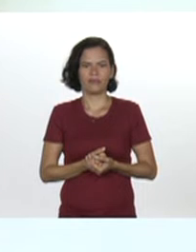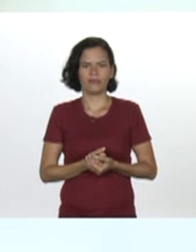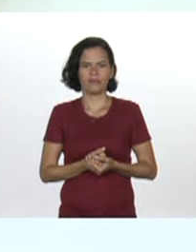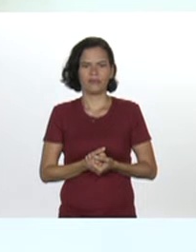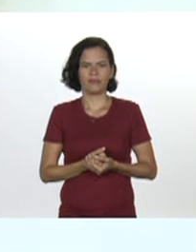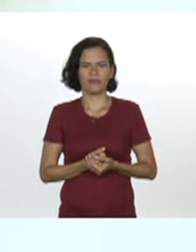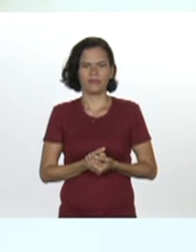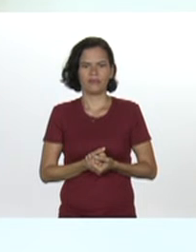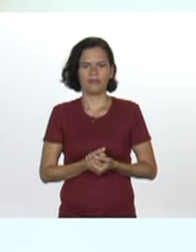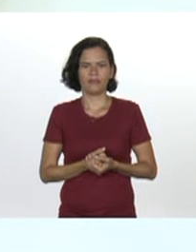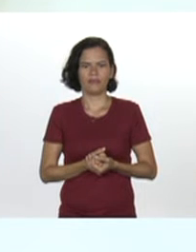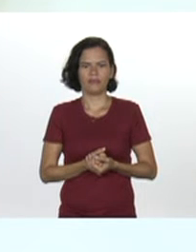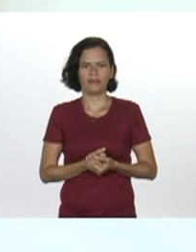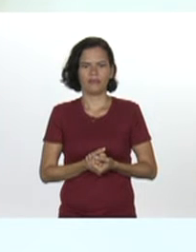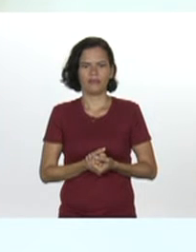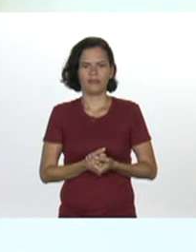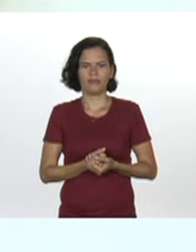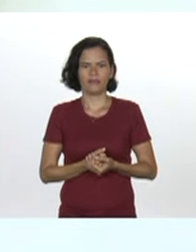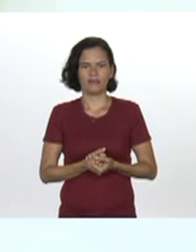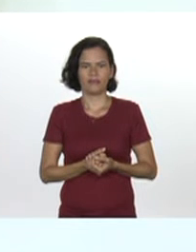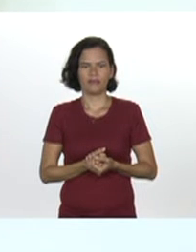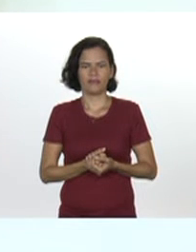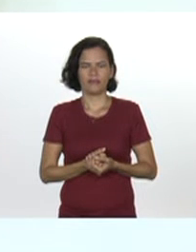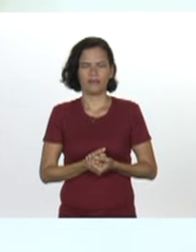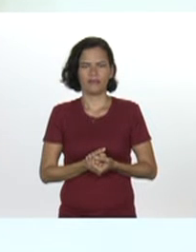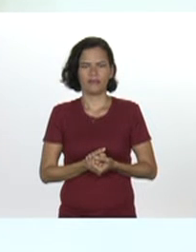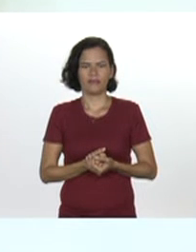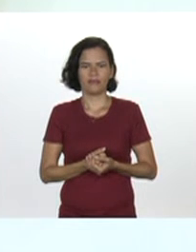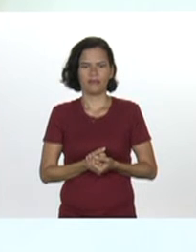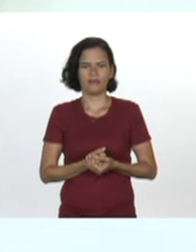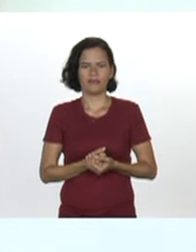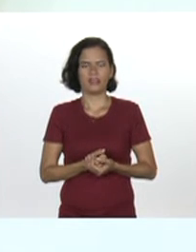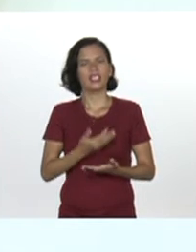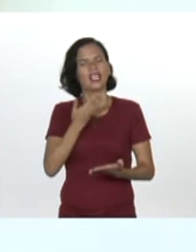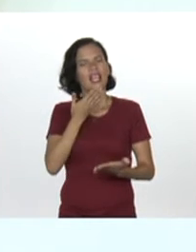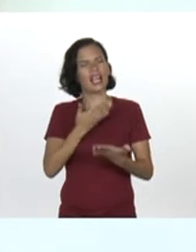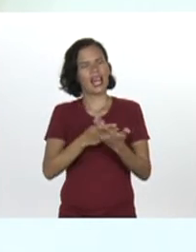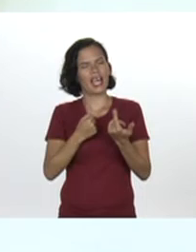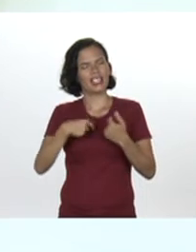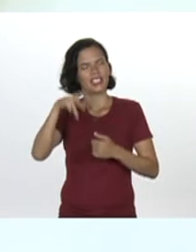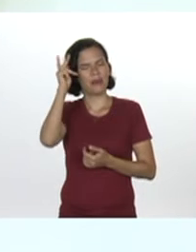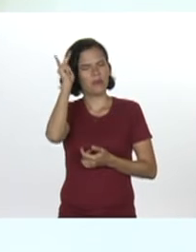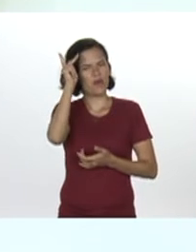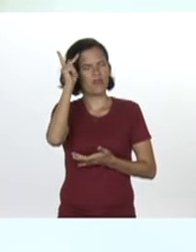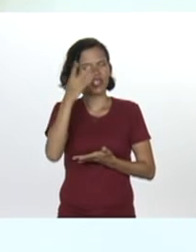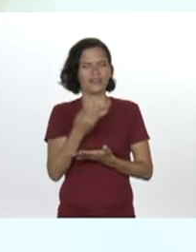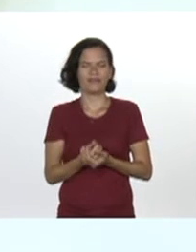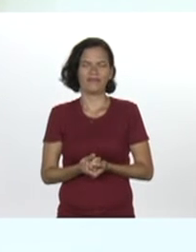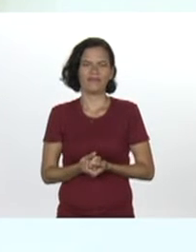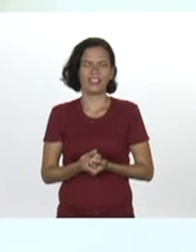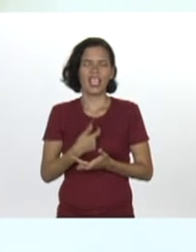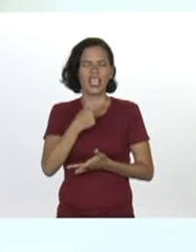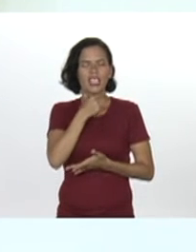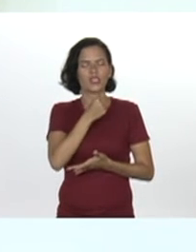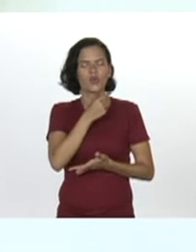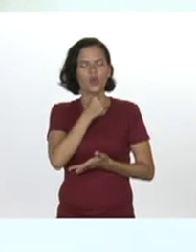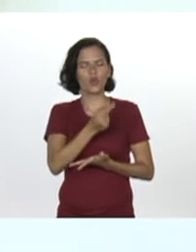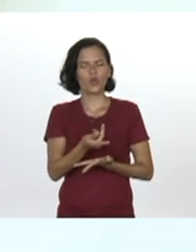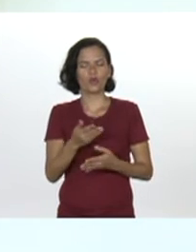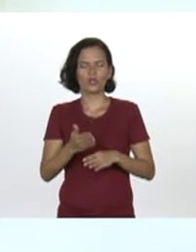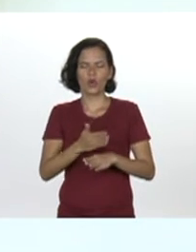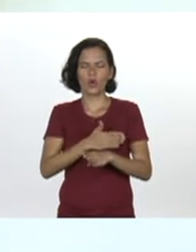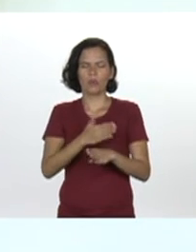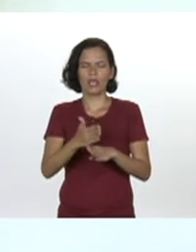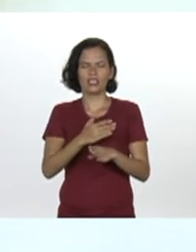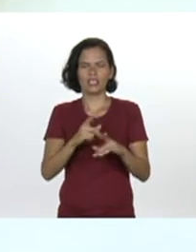acompañada de mi colega, la profesora Evenín Álvarez. Bienvenida, profe. Muchísimas gracias, profesora Licetti. De verdad que es un verdadero placer